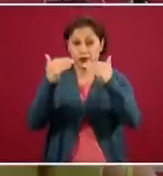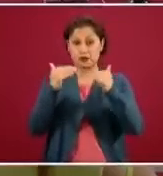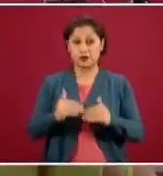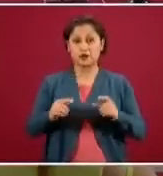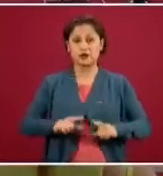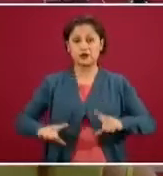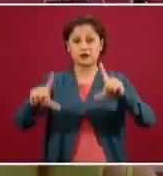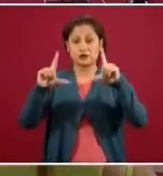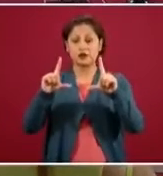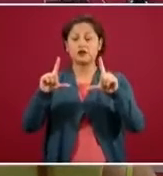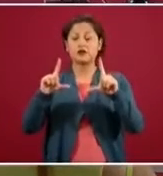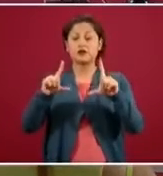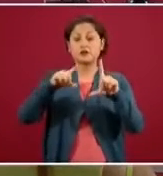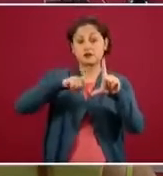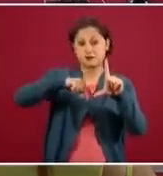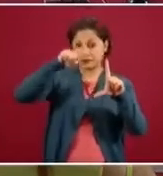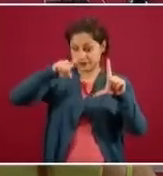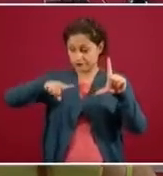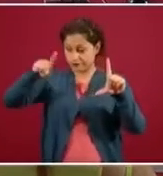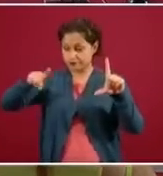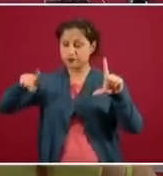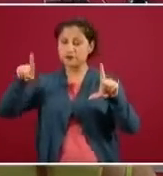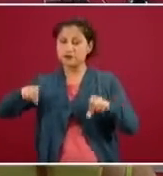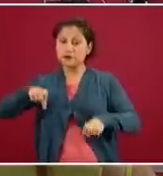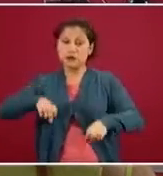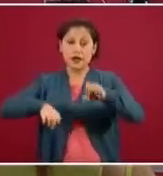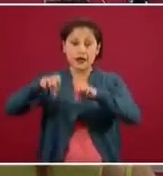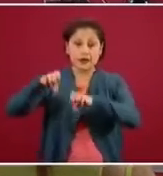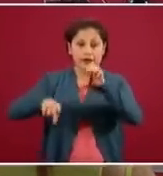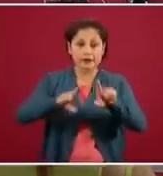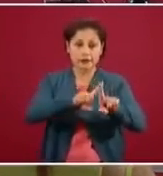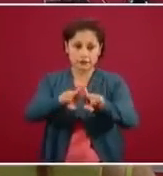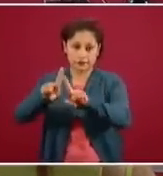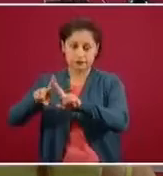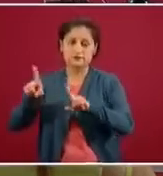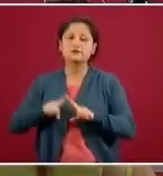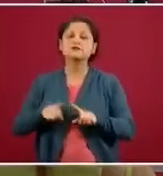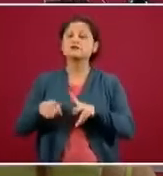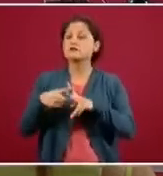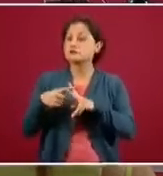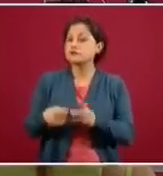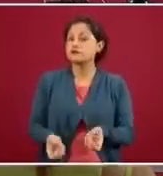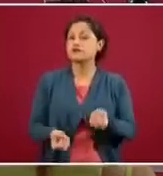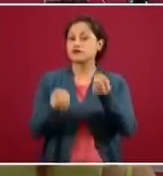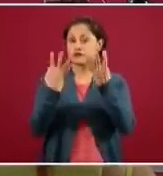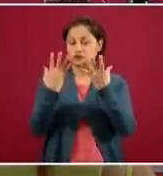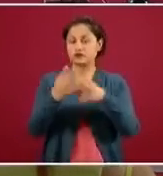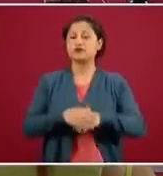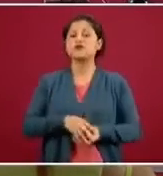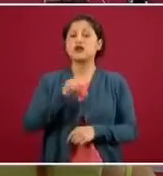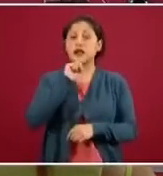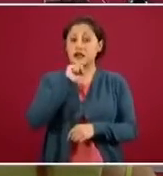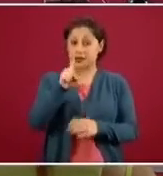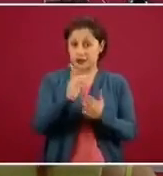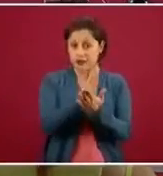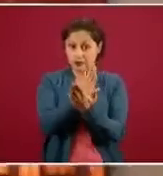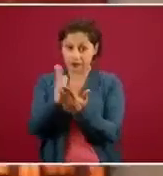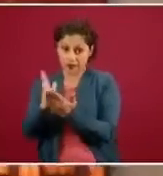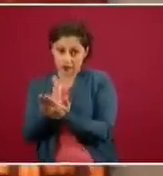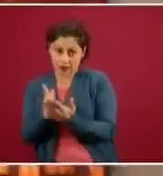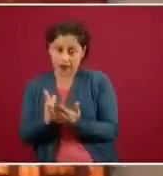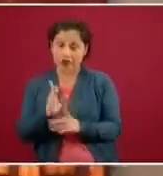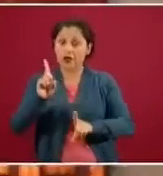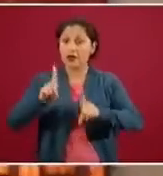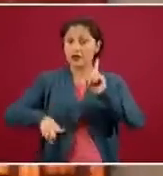distribución por grupos de edad, y además también una diferenciación entre el tipo de servicio